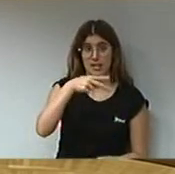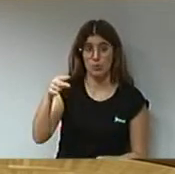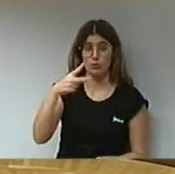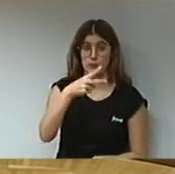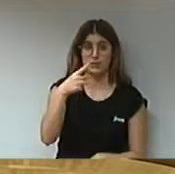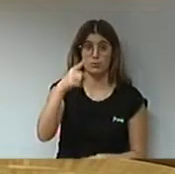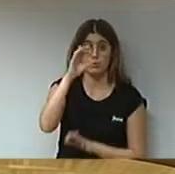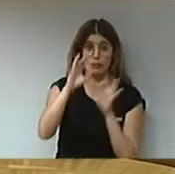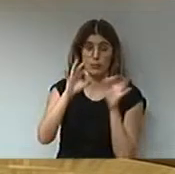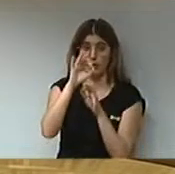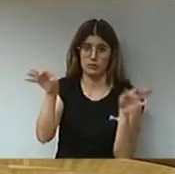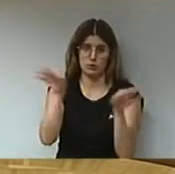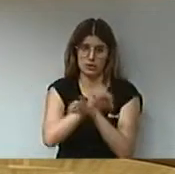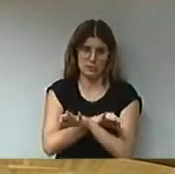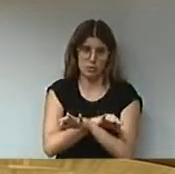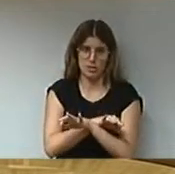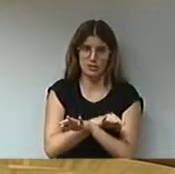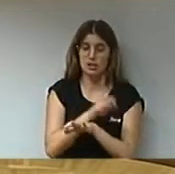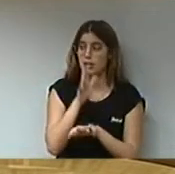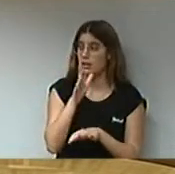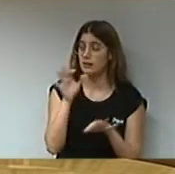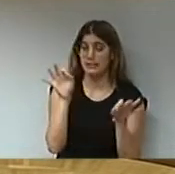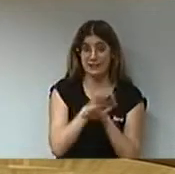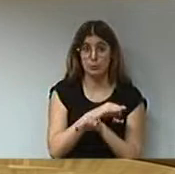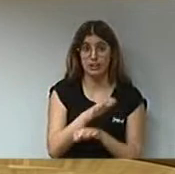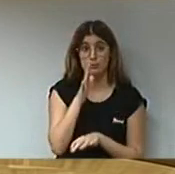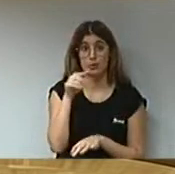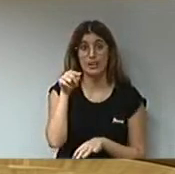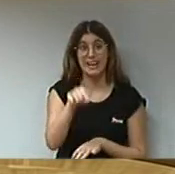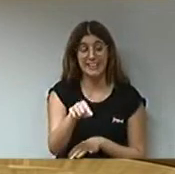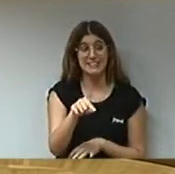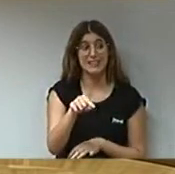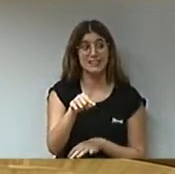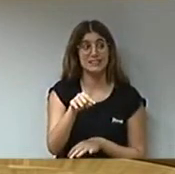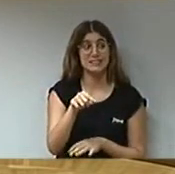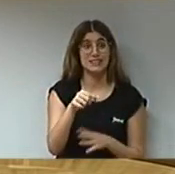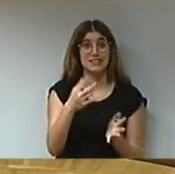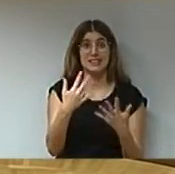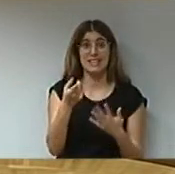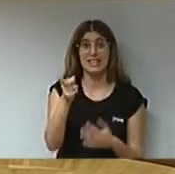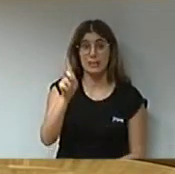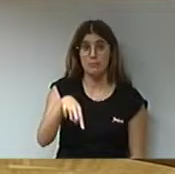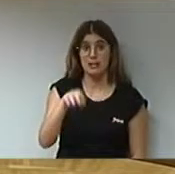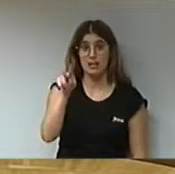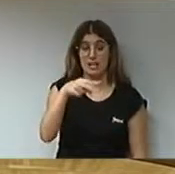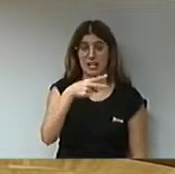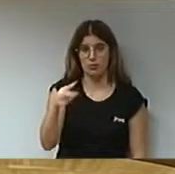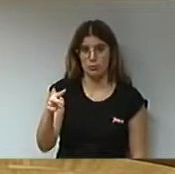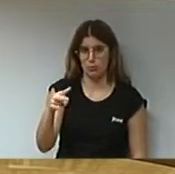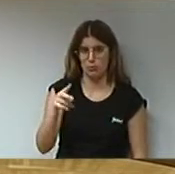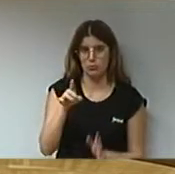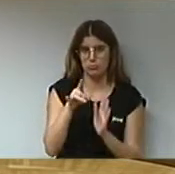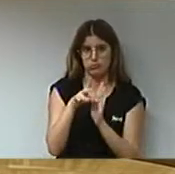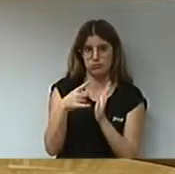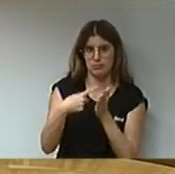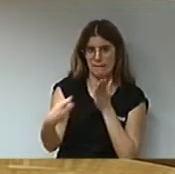equivoca posiblemente en la redacción. Pero se equivoca porque esas rentas de 10.000 euros están exentas de declarar y de retener. Se lo digo los dos